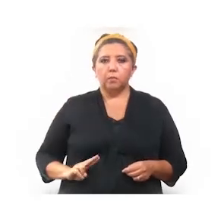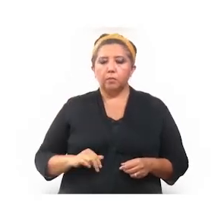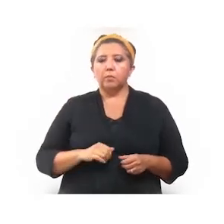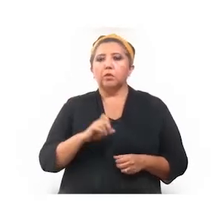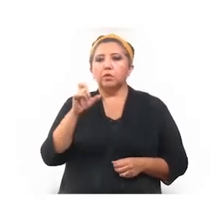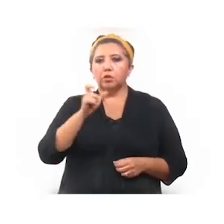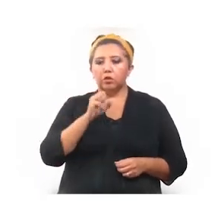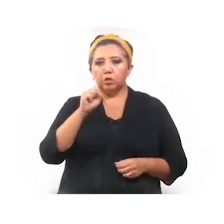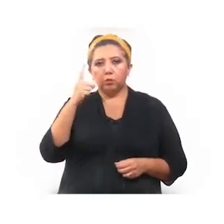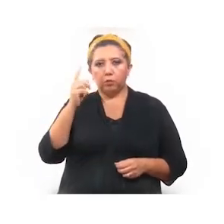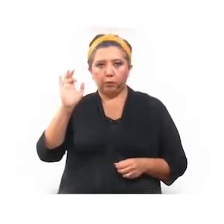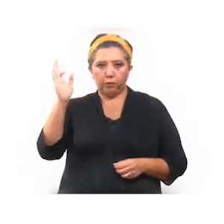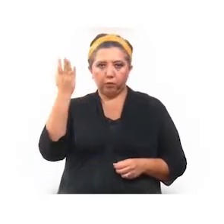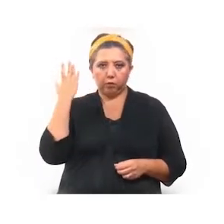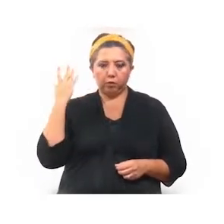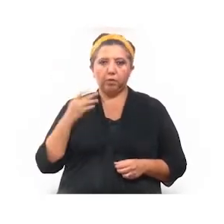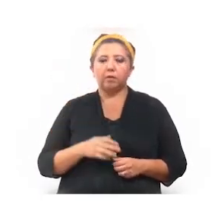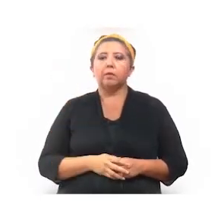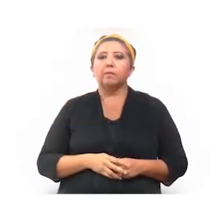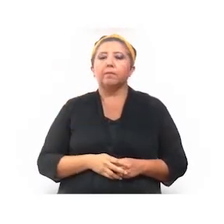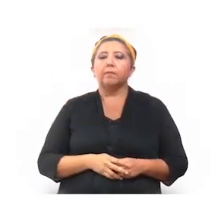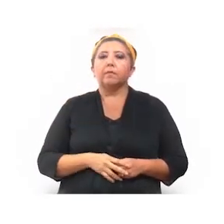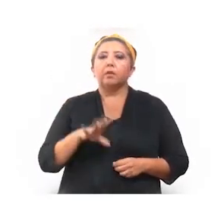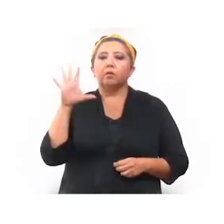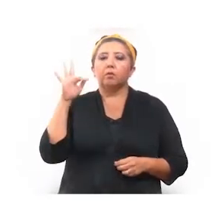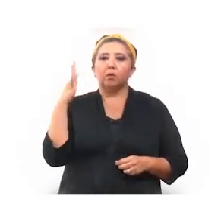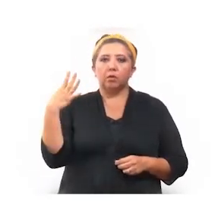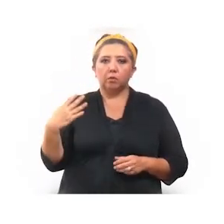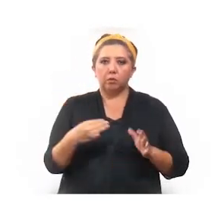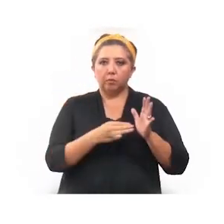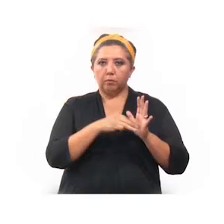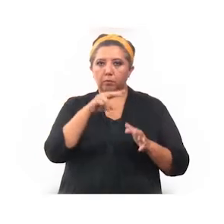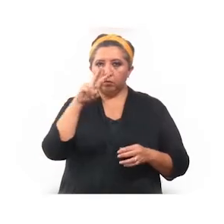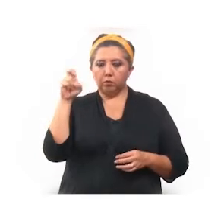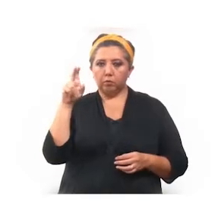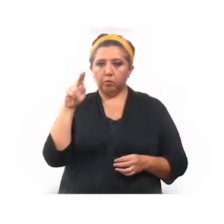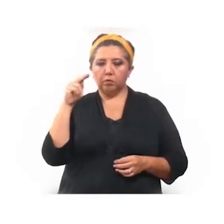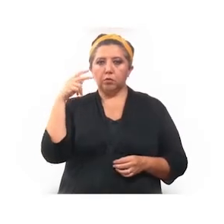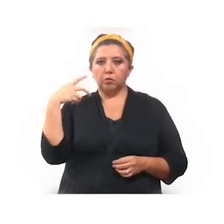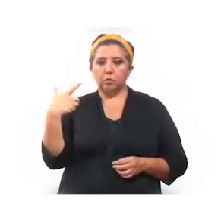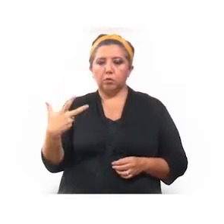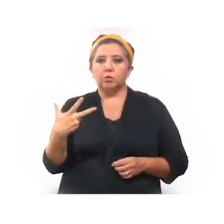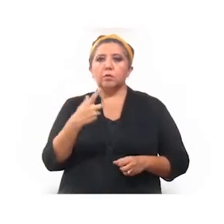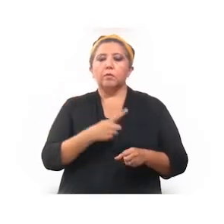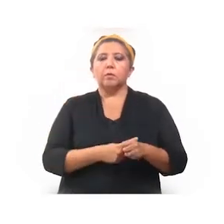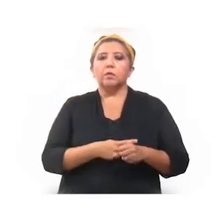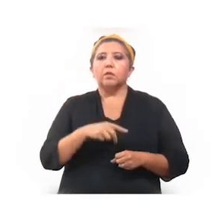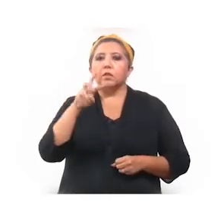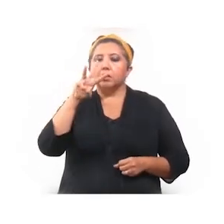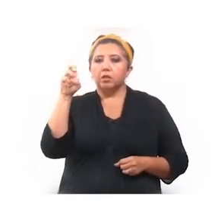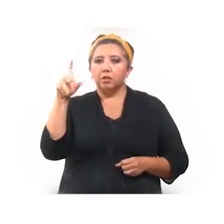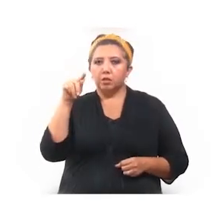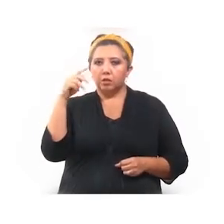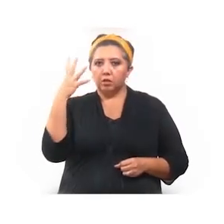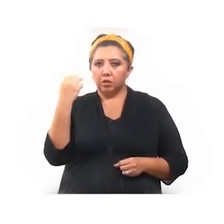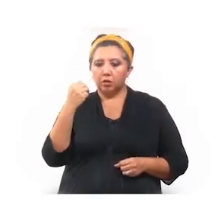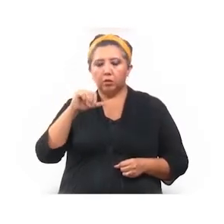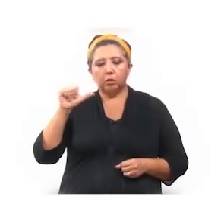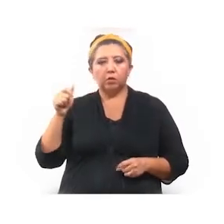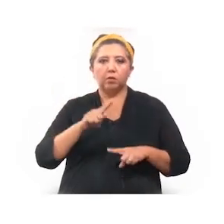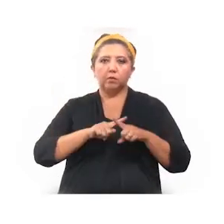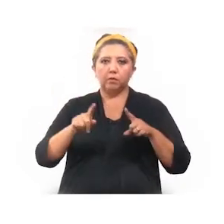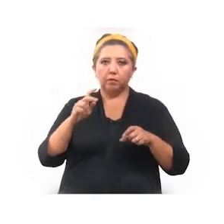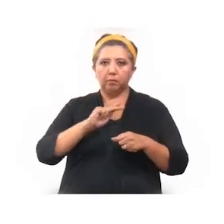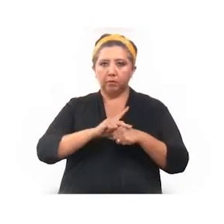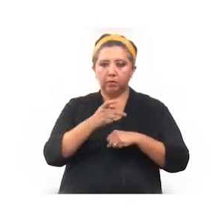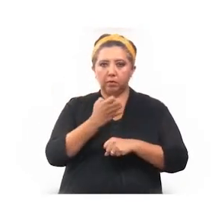Xochitl, y 1 foráneo. De los 44.288 casos positivos, 379 son de otro